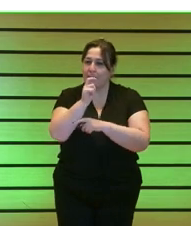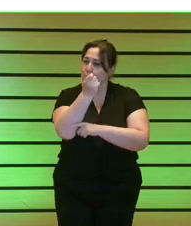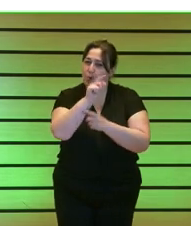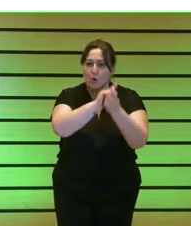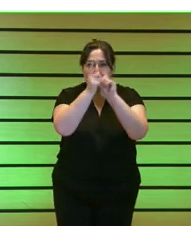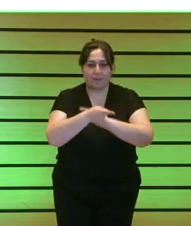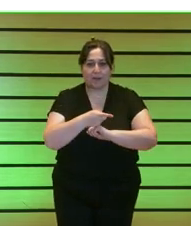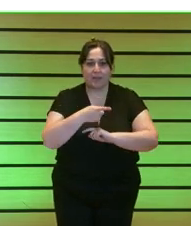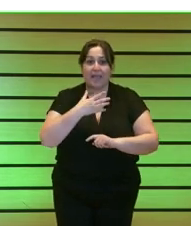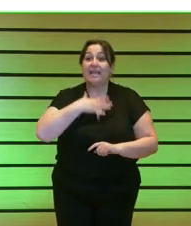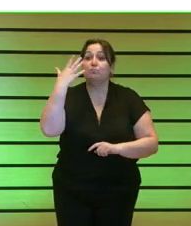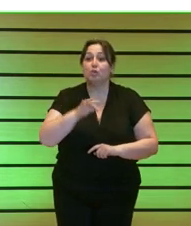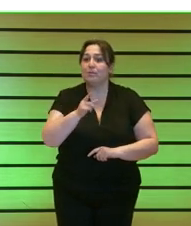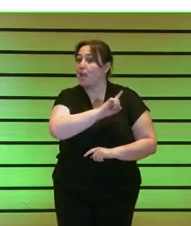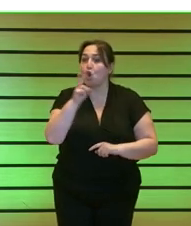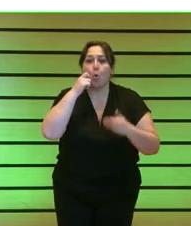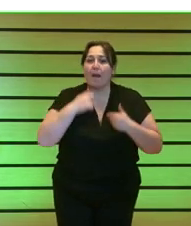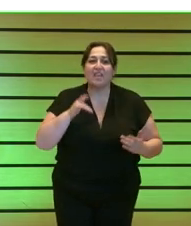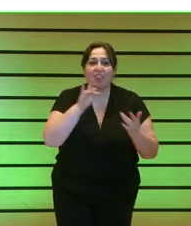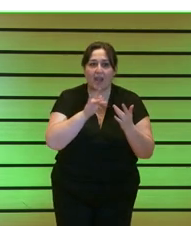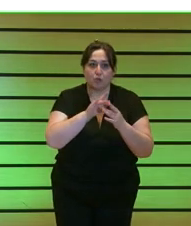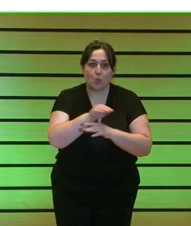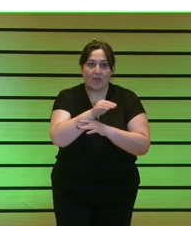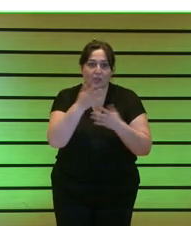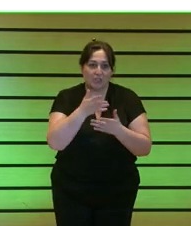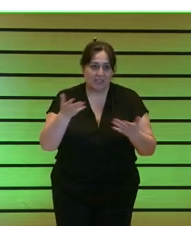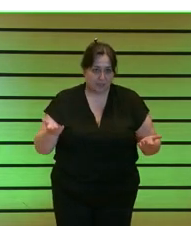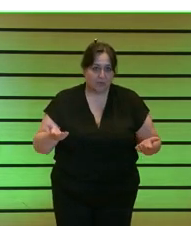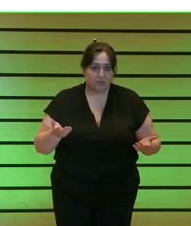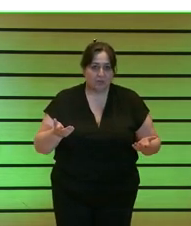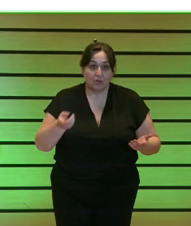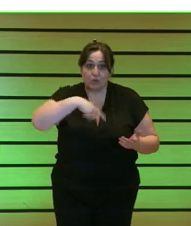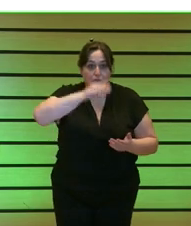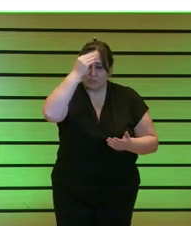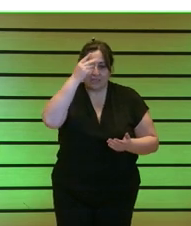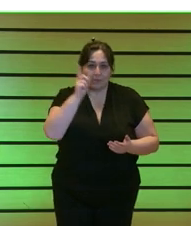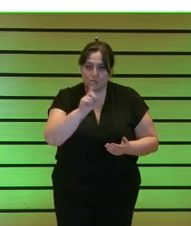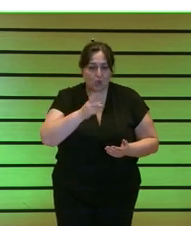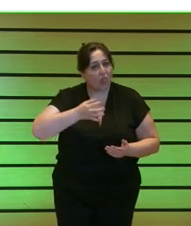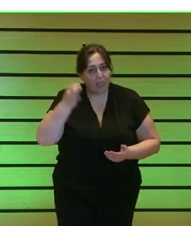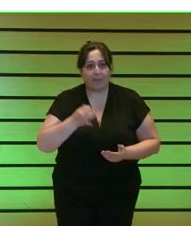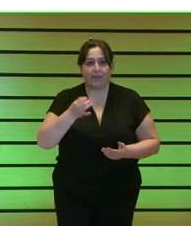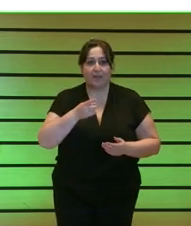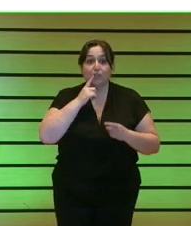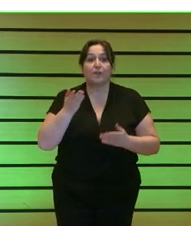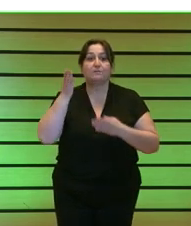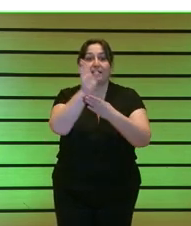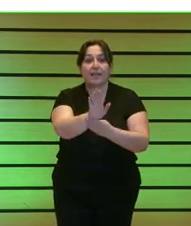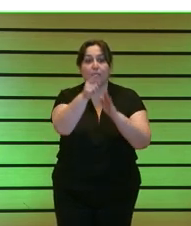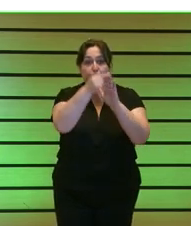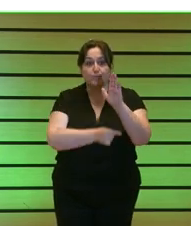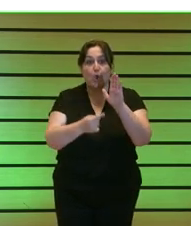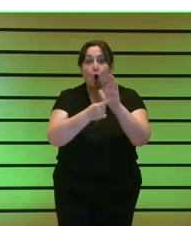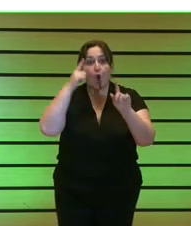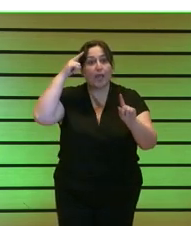humanizar los cuidados intensivos las asistencias sanitaria Bueno pues nosotros pensamos que no planteamos unos objetivos y